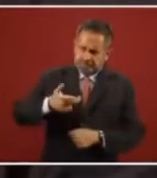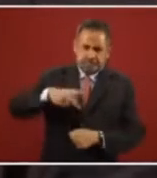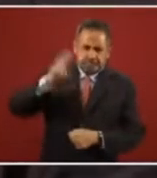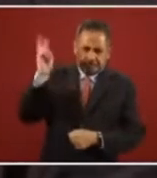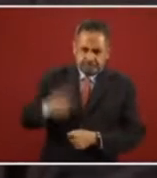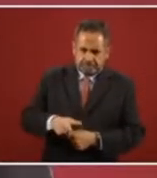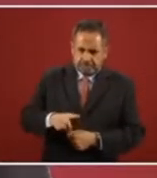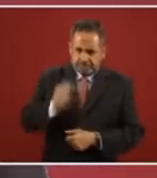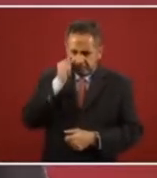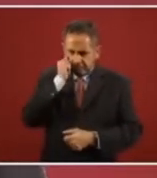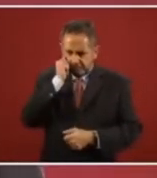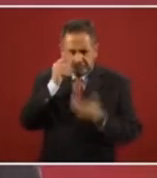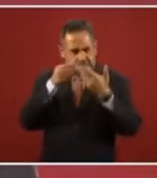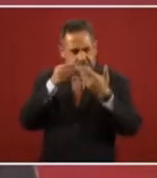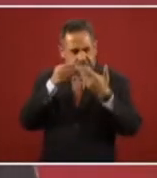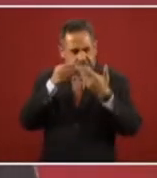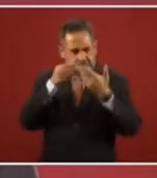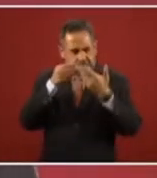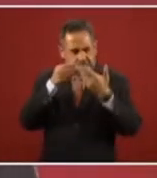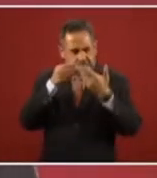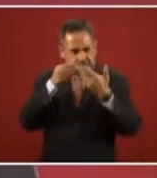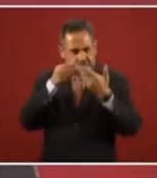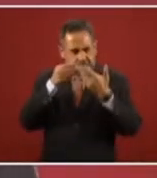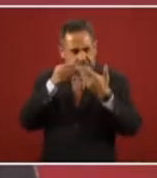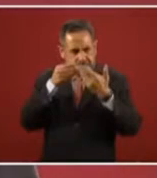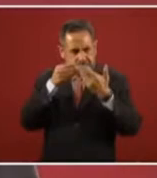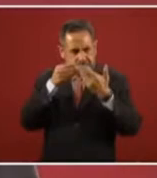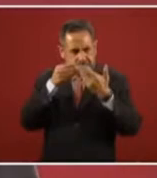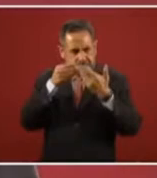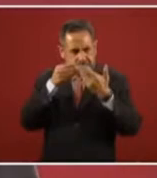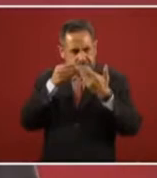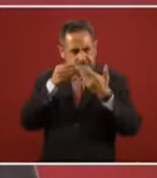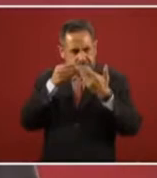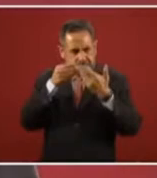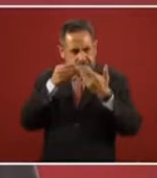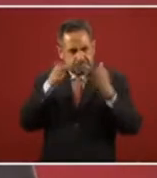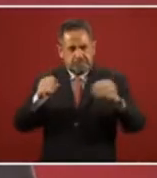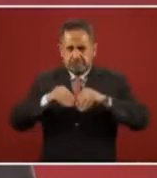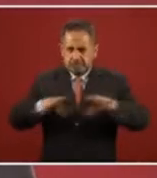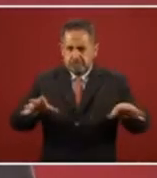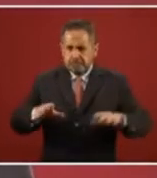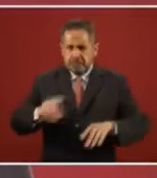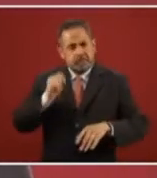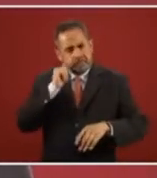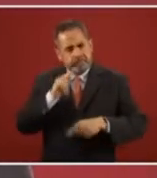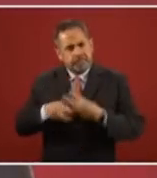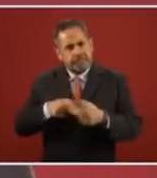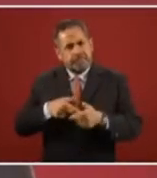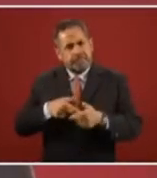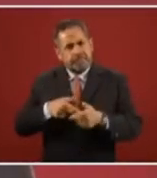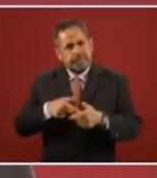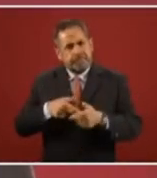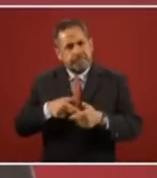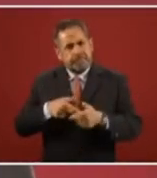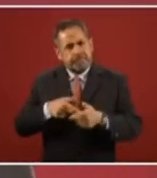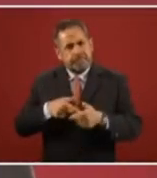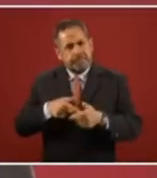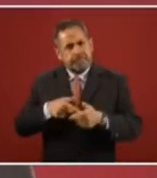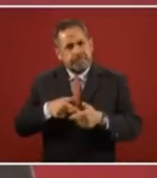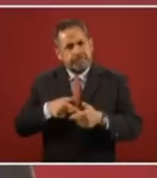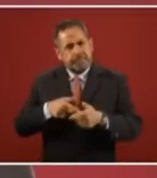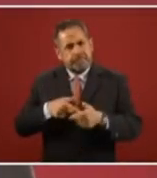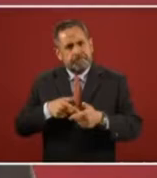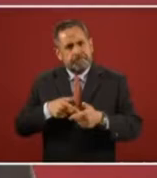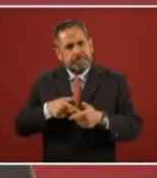y no vamos a dejar en wii hernando con internet es decir en esto hay algo en que